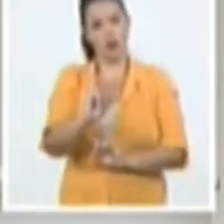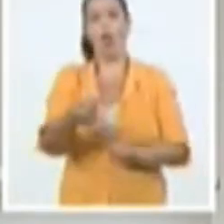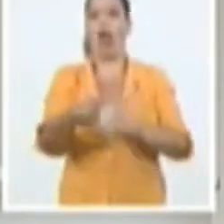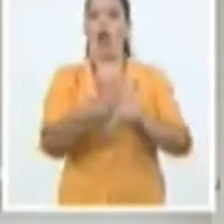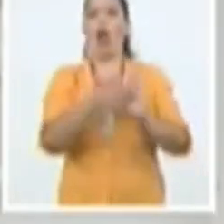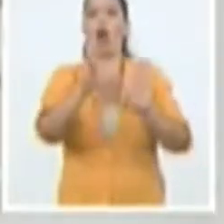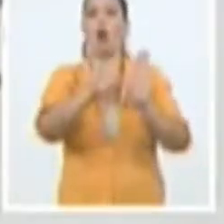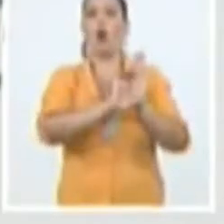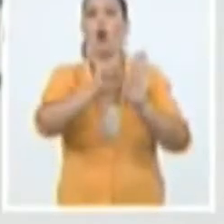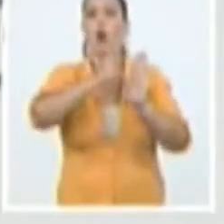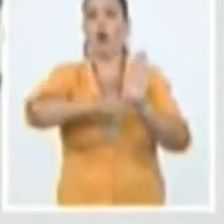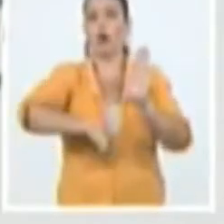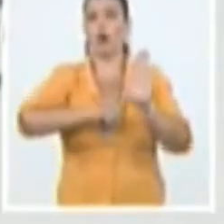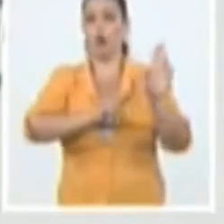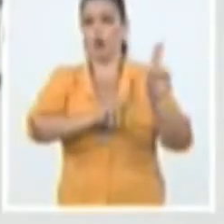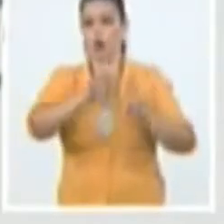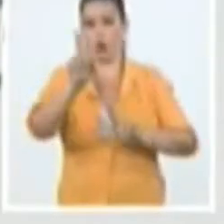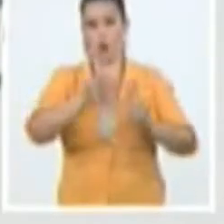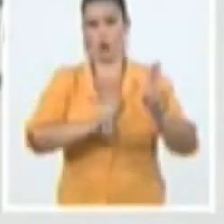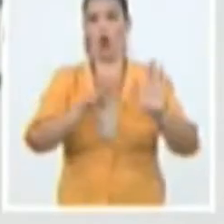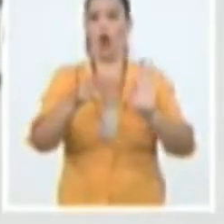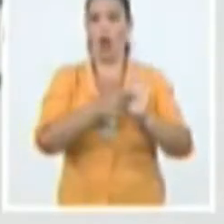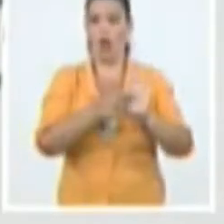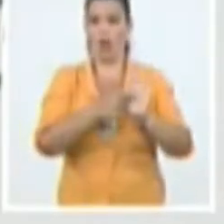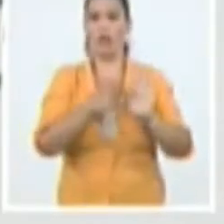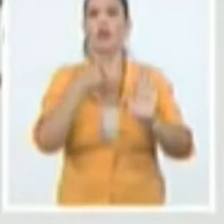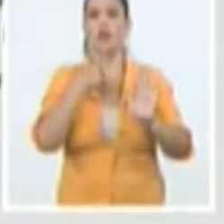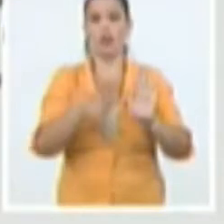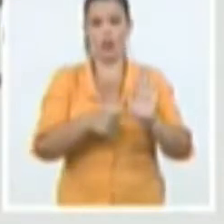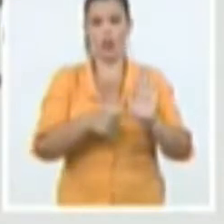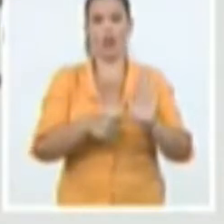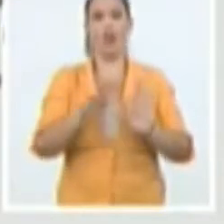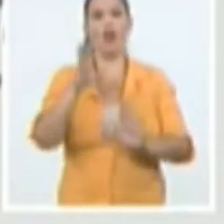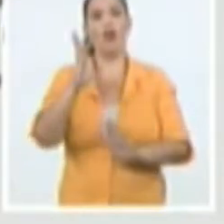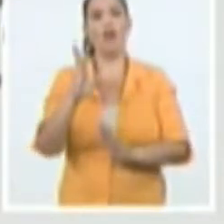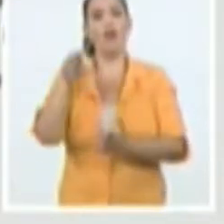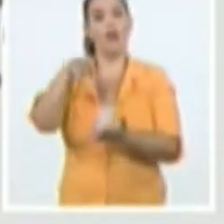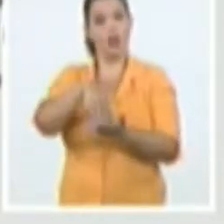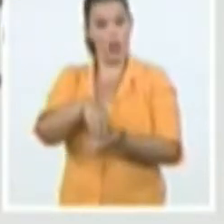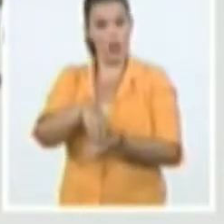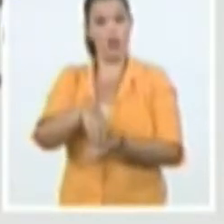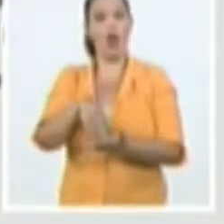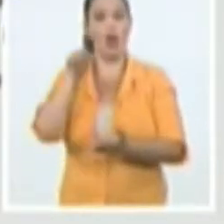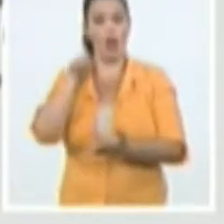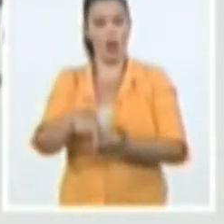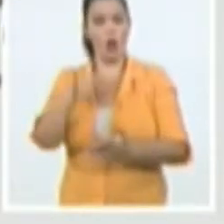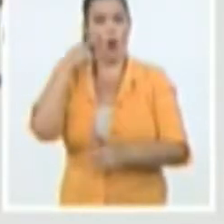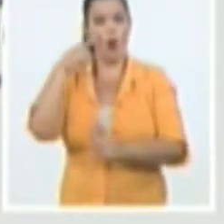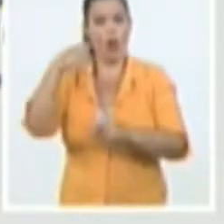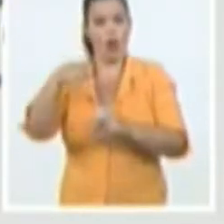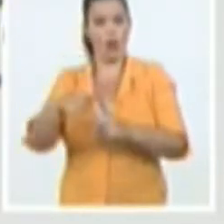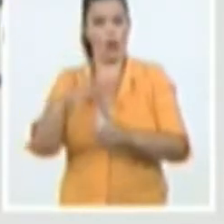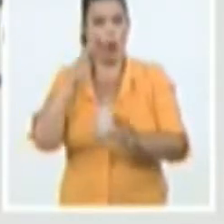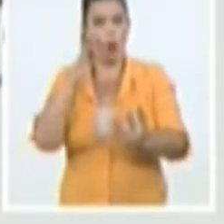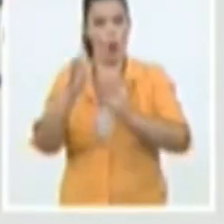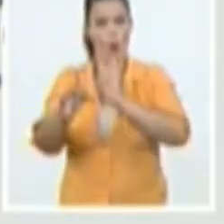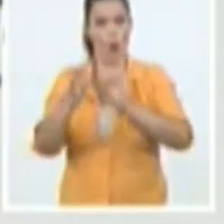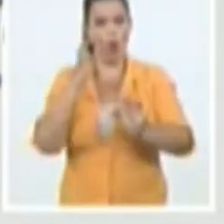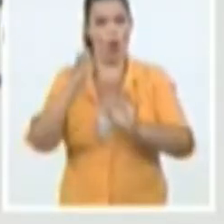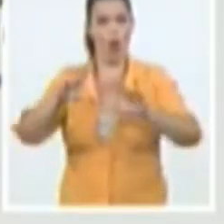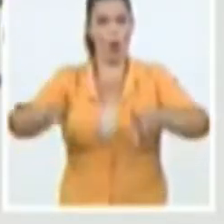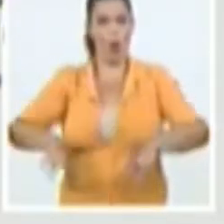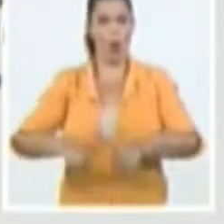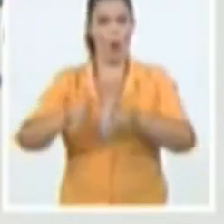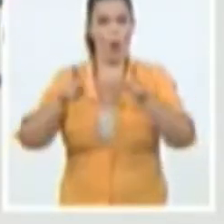que atribuye a este órgano la misión de velar por el estricto cumplimiento de